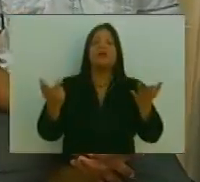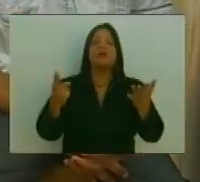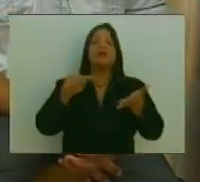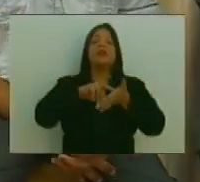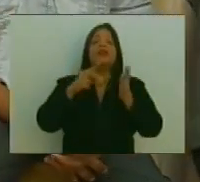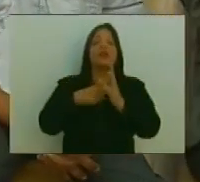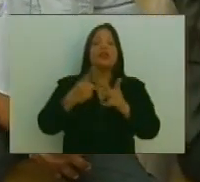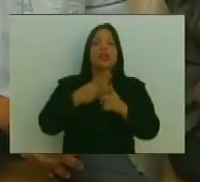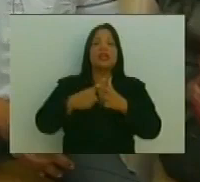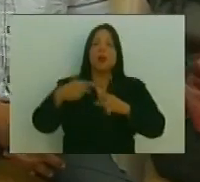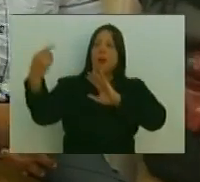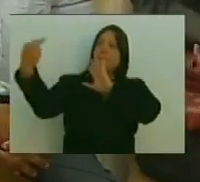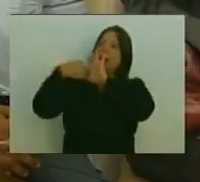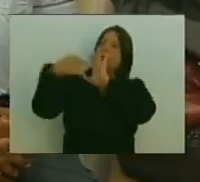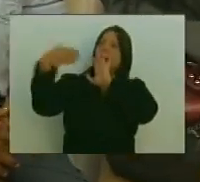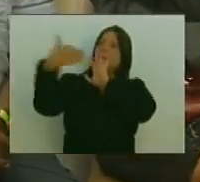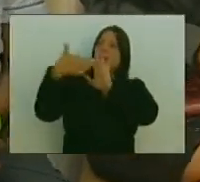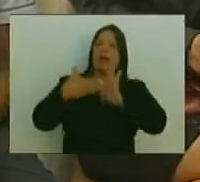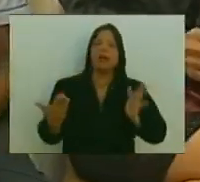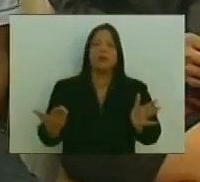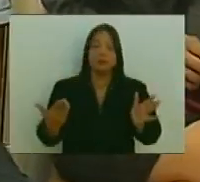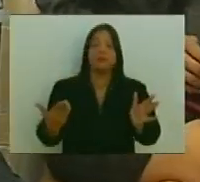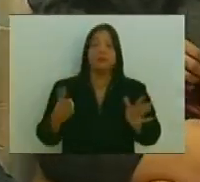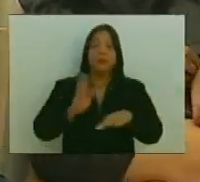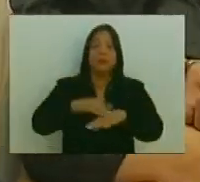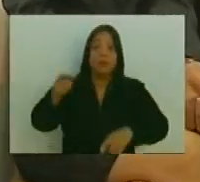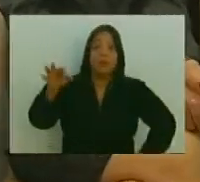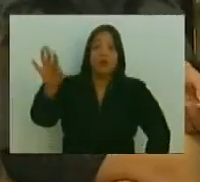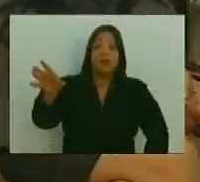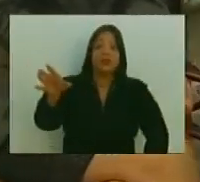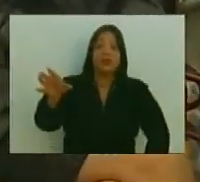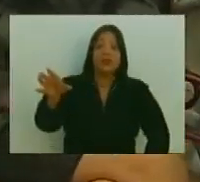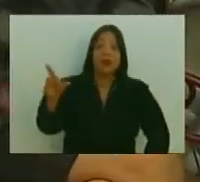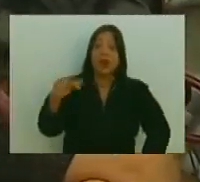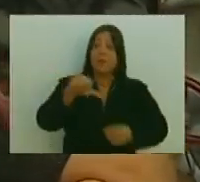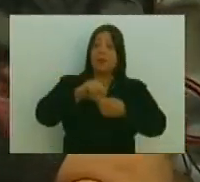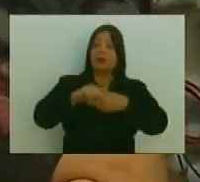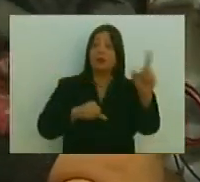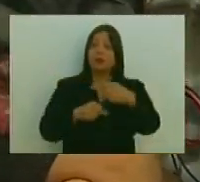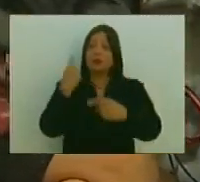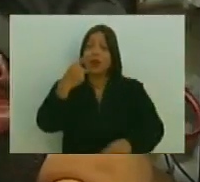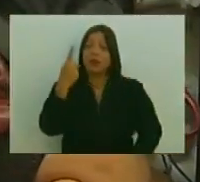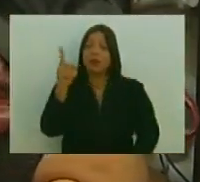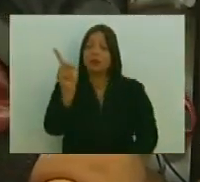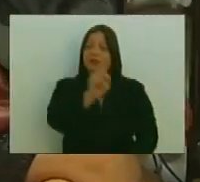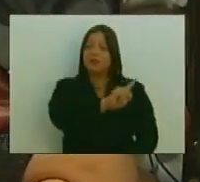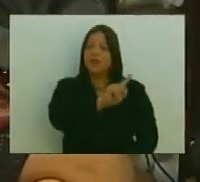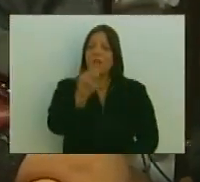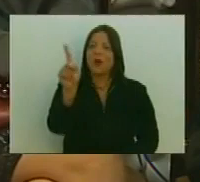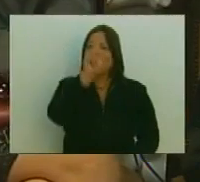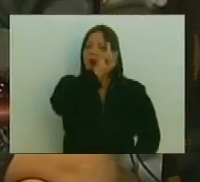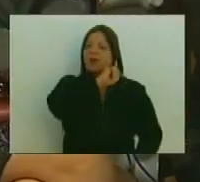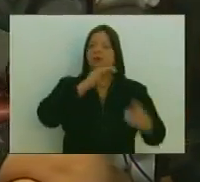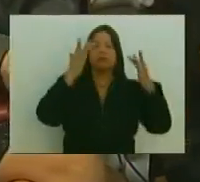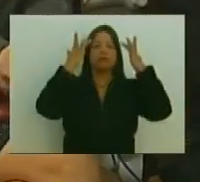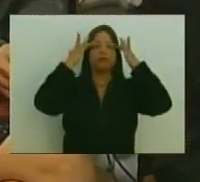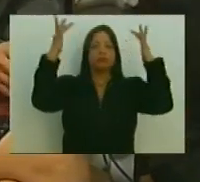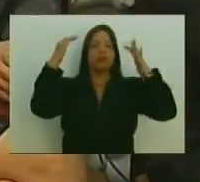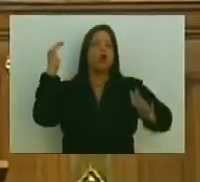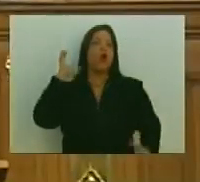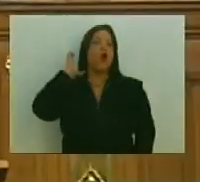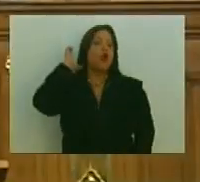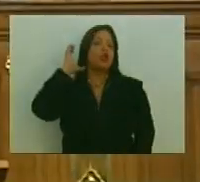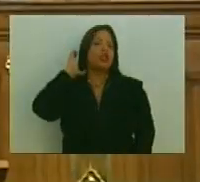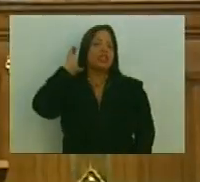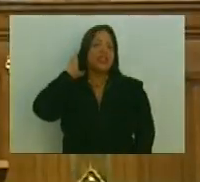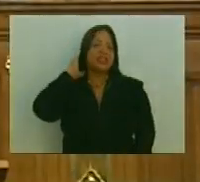es que nos sancionan, ¿saben? No es solo por el petróleo, por este alto nivel de conciencia que tiene nuestro